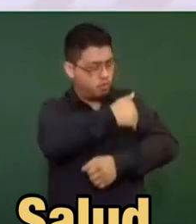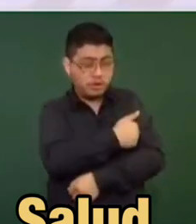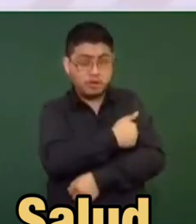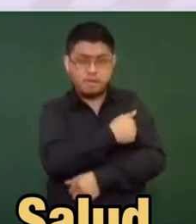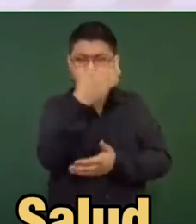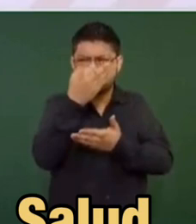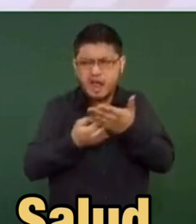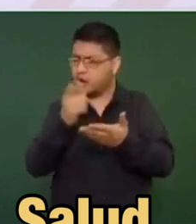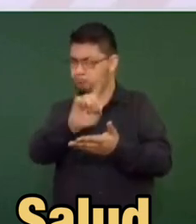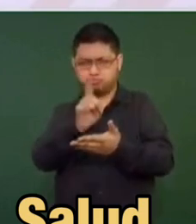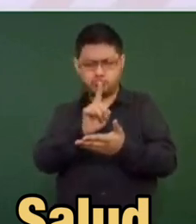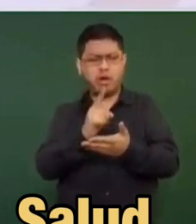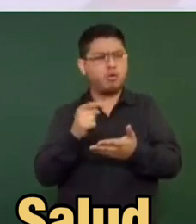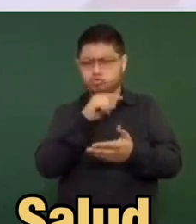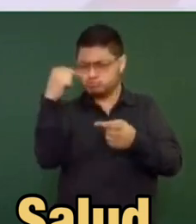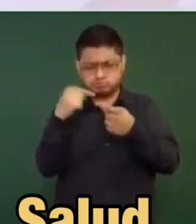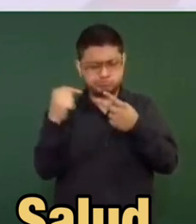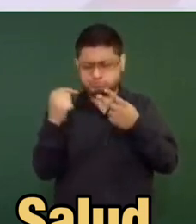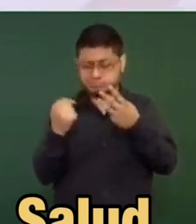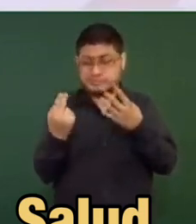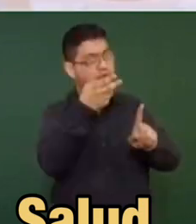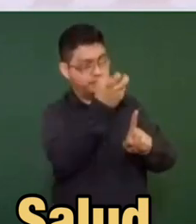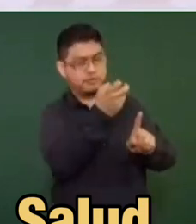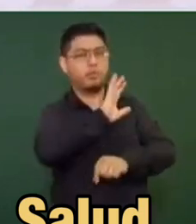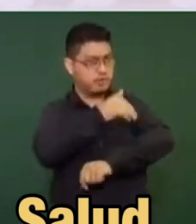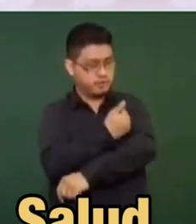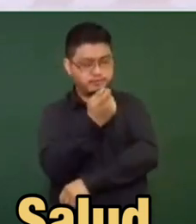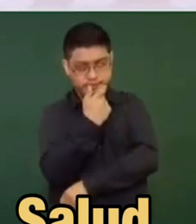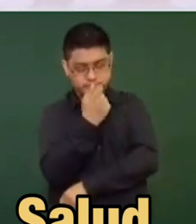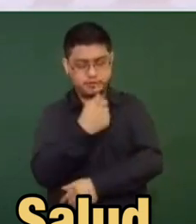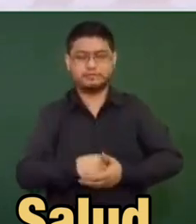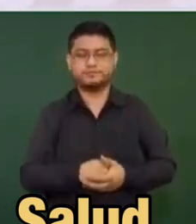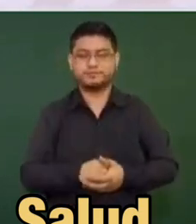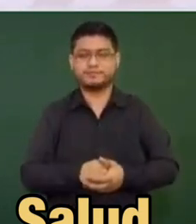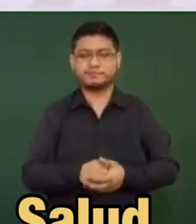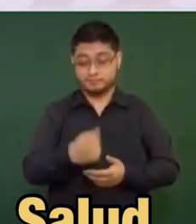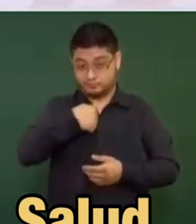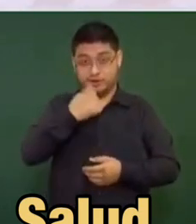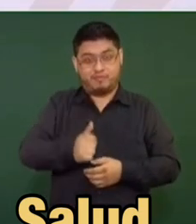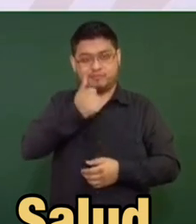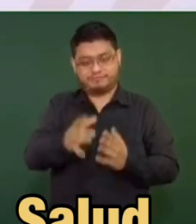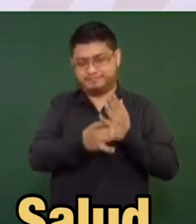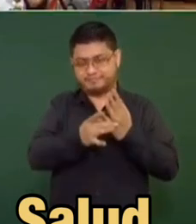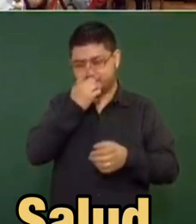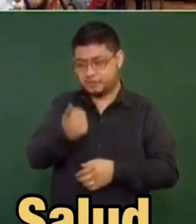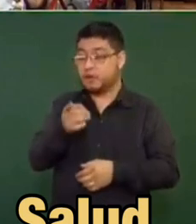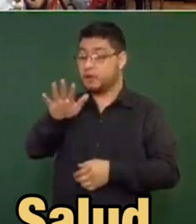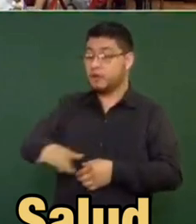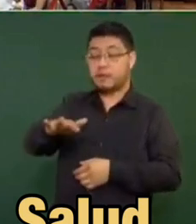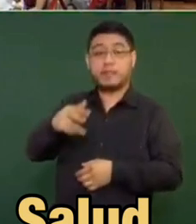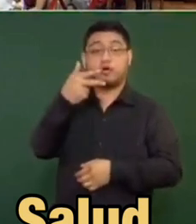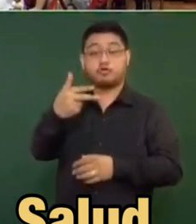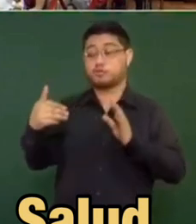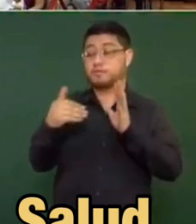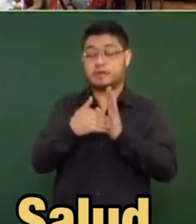uno, todos los medicamentos que haya en el mundo. Y quiero también mencionar que hasta ahora hemos basificado a